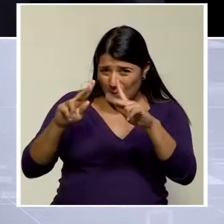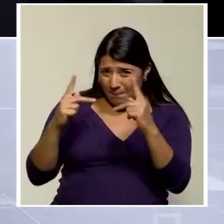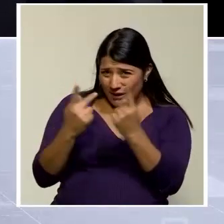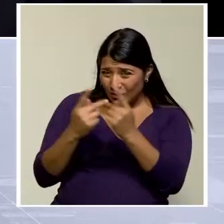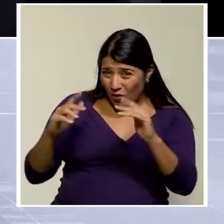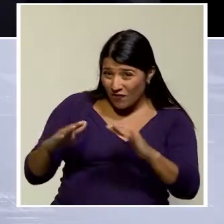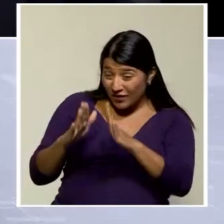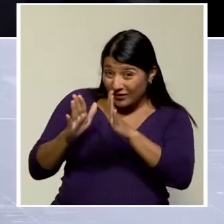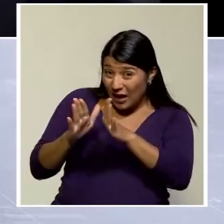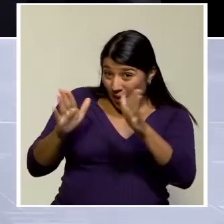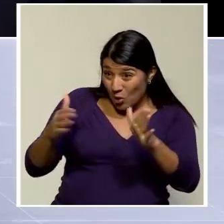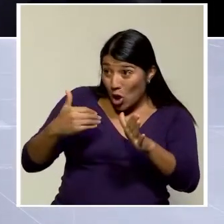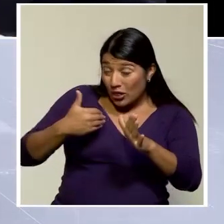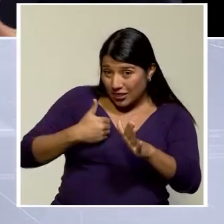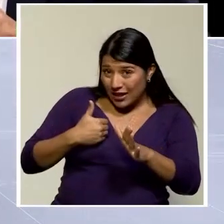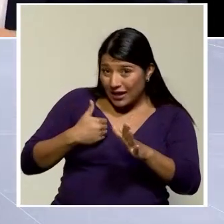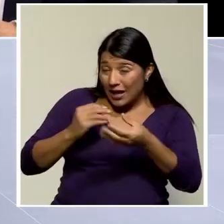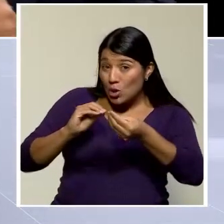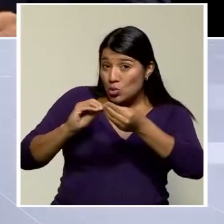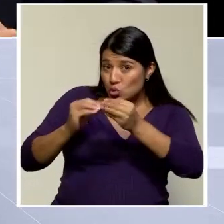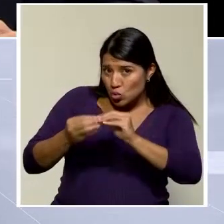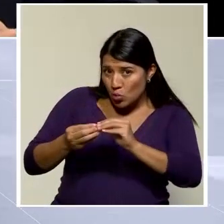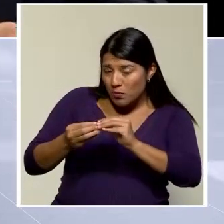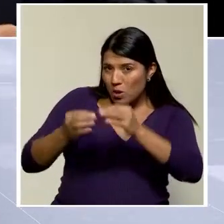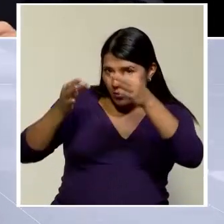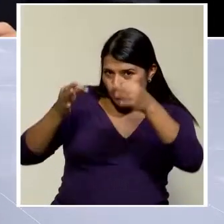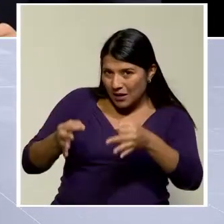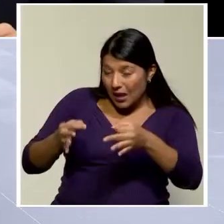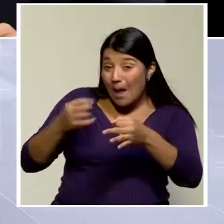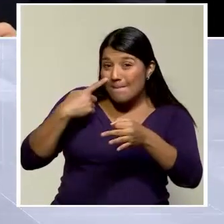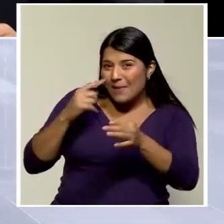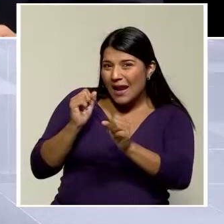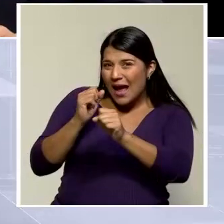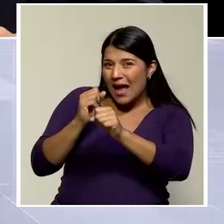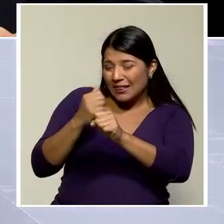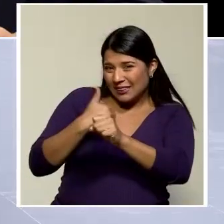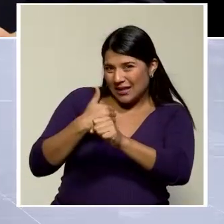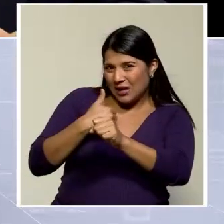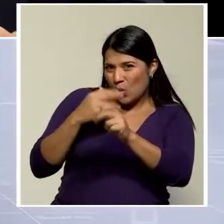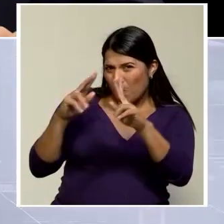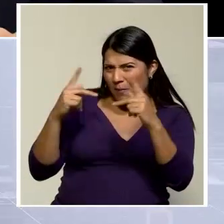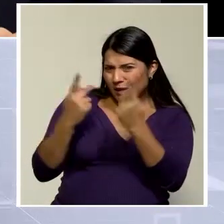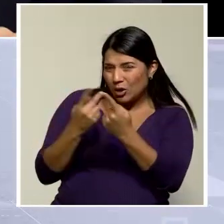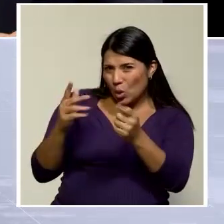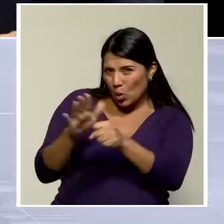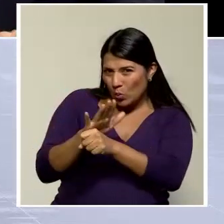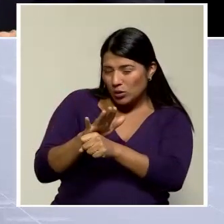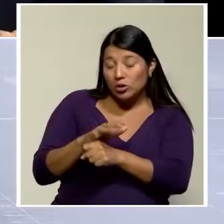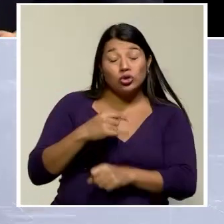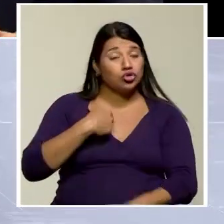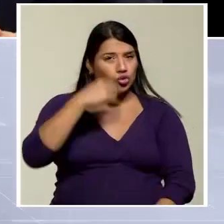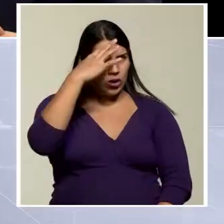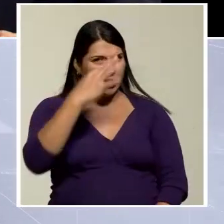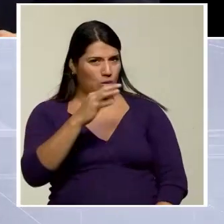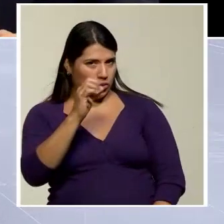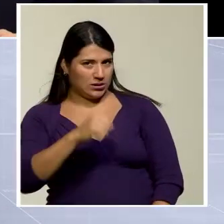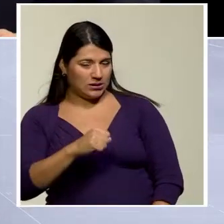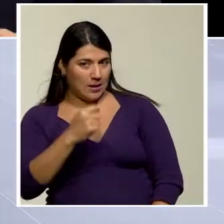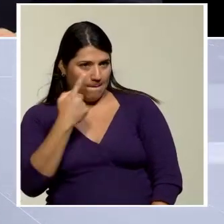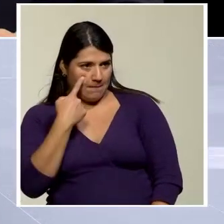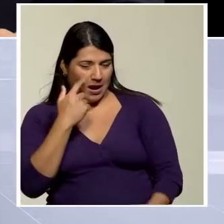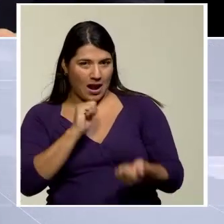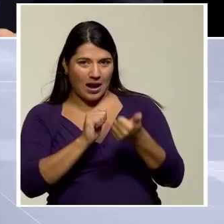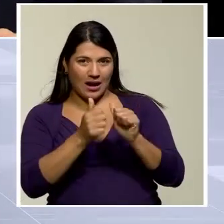de gobierno, país cohesionado? Yo pienso que sí. Vean las candidaturas que llevamos ahora. Yo creo que